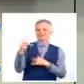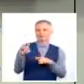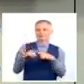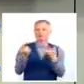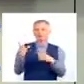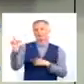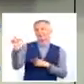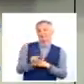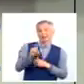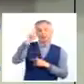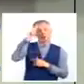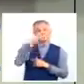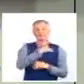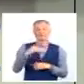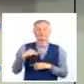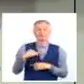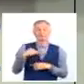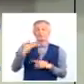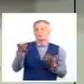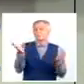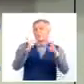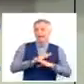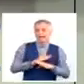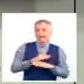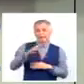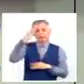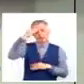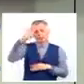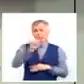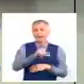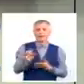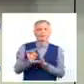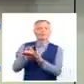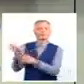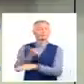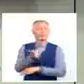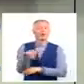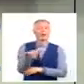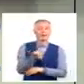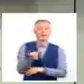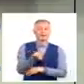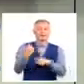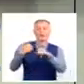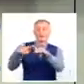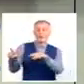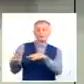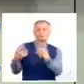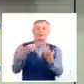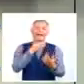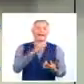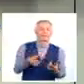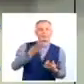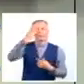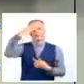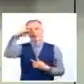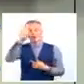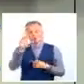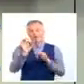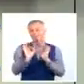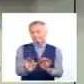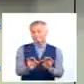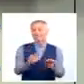médicos y tampoco los cubanos, y con un sistema público desatendido. En el otro extremo de estos ejemplos está Cuba, un país pobre,